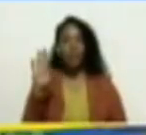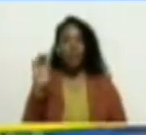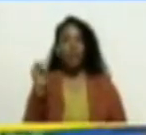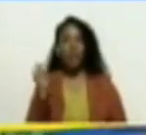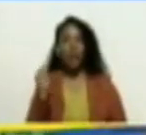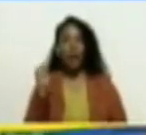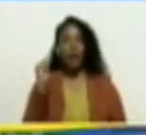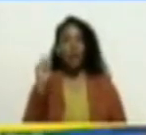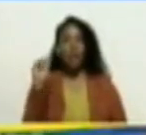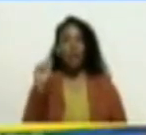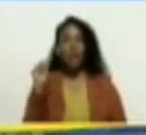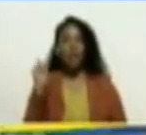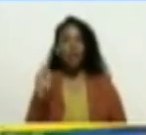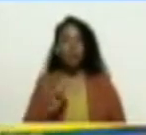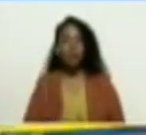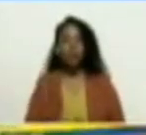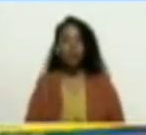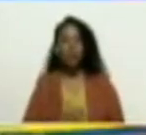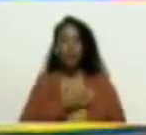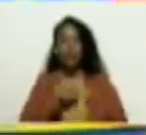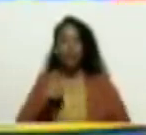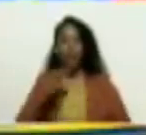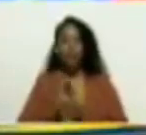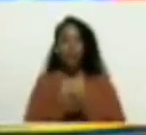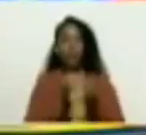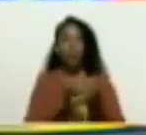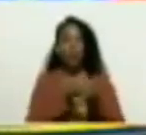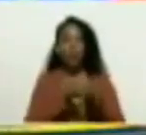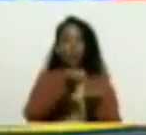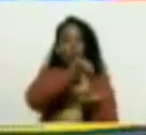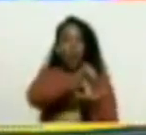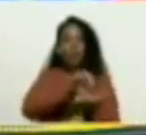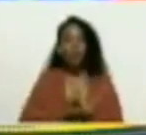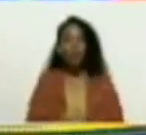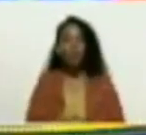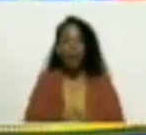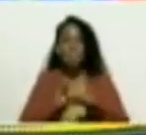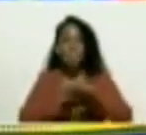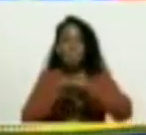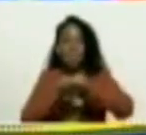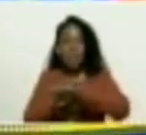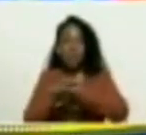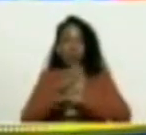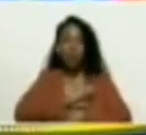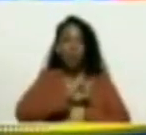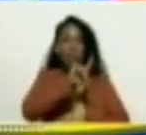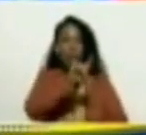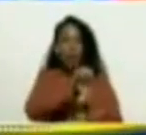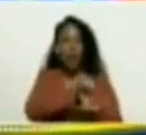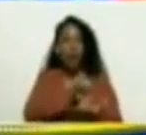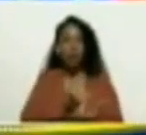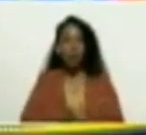queridos amigos de la delegación de Irán, ministros,